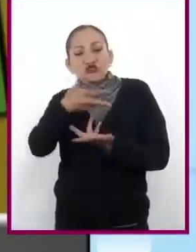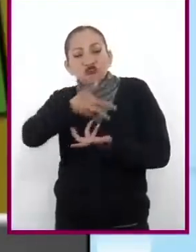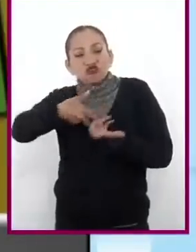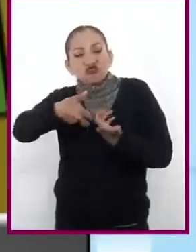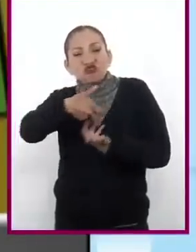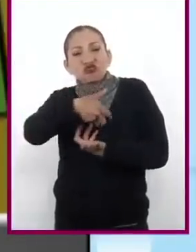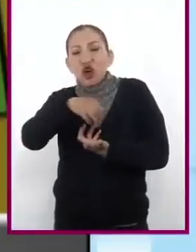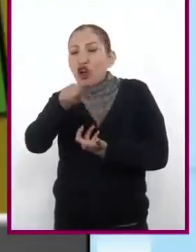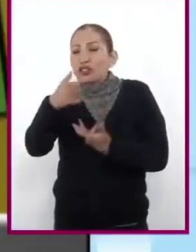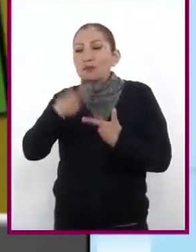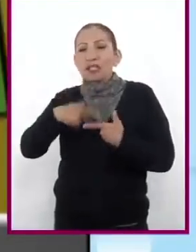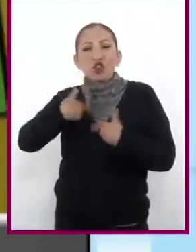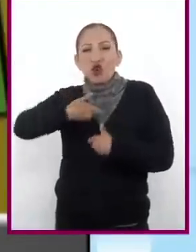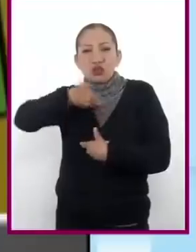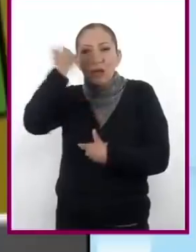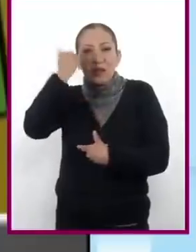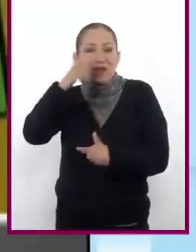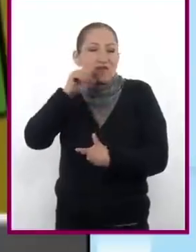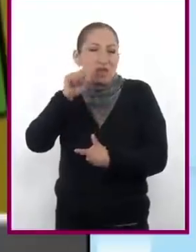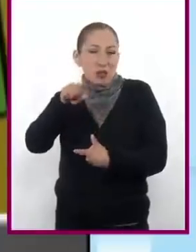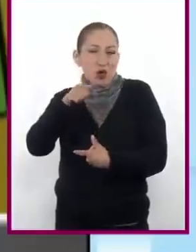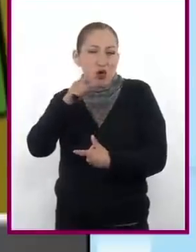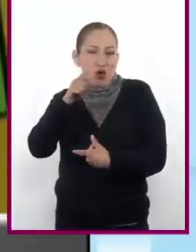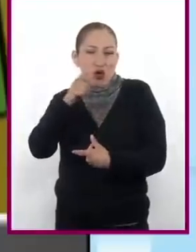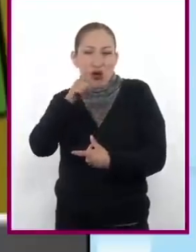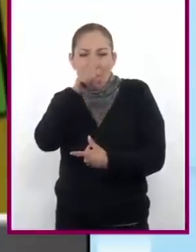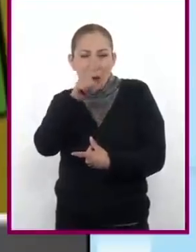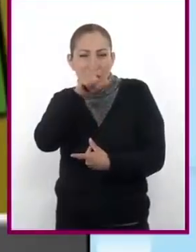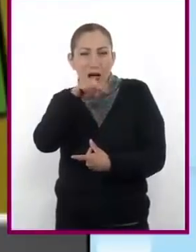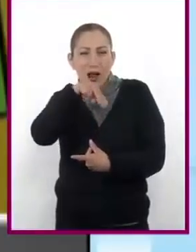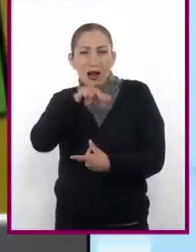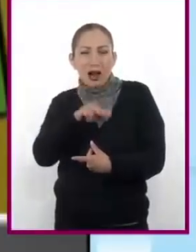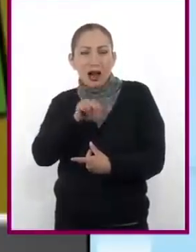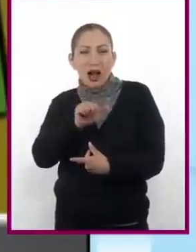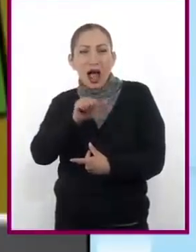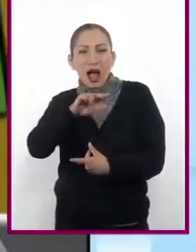mezclados con los que no saben hablar el náhuatl,